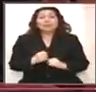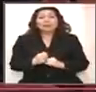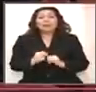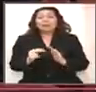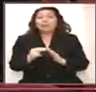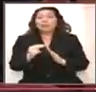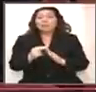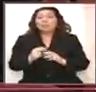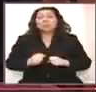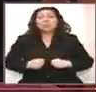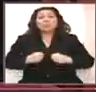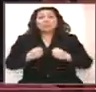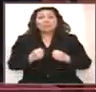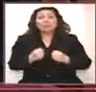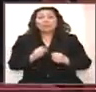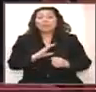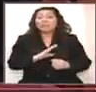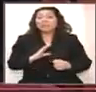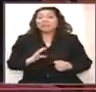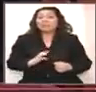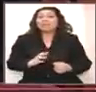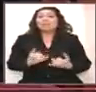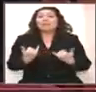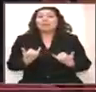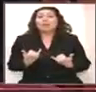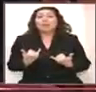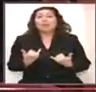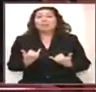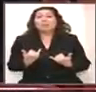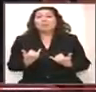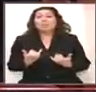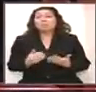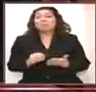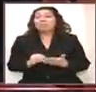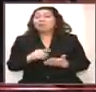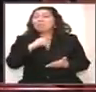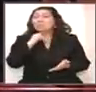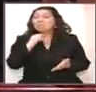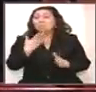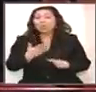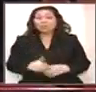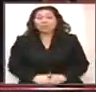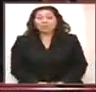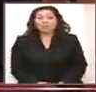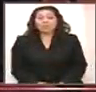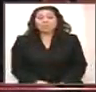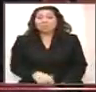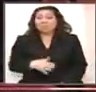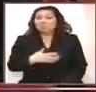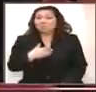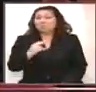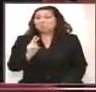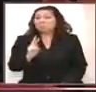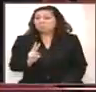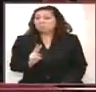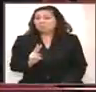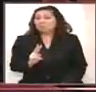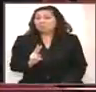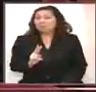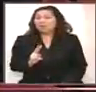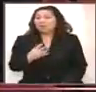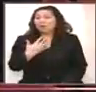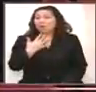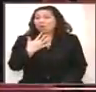los niveles de violencia de un Estado, esto es, la tasa de homicidios. Como puede verse, en la línea